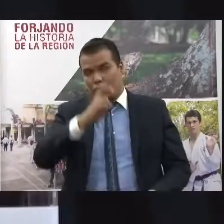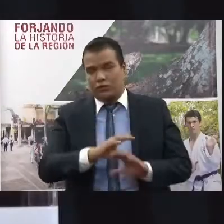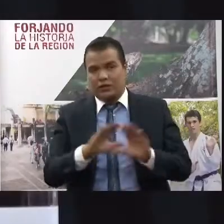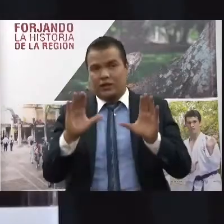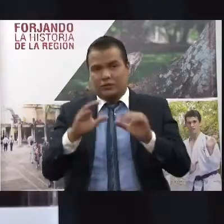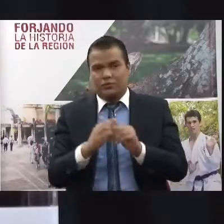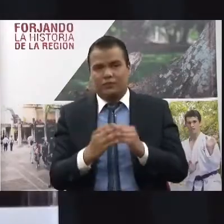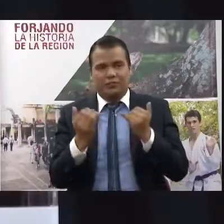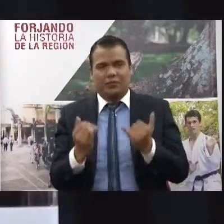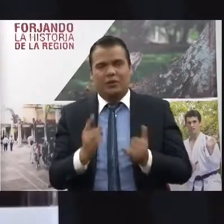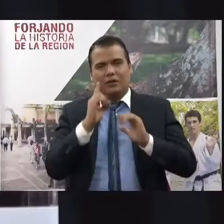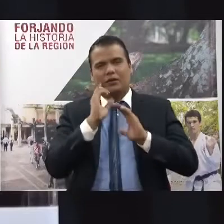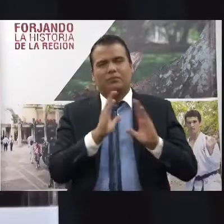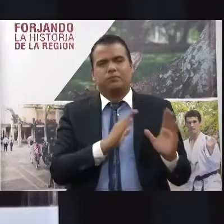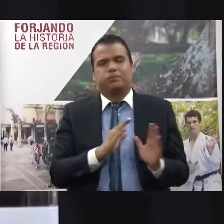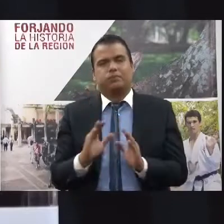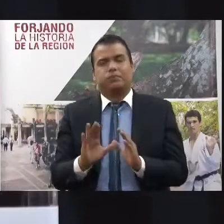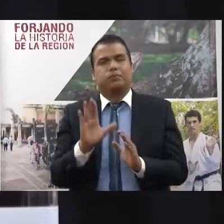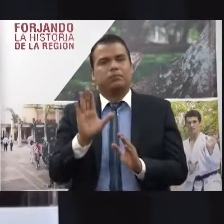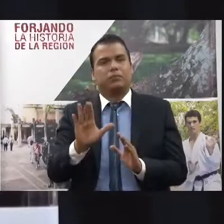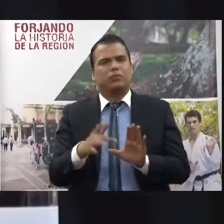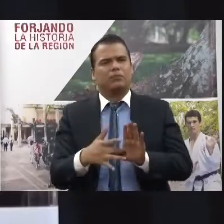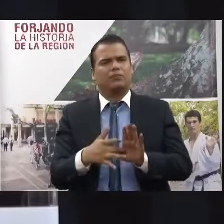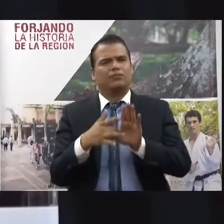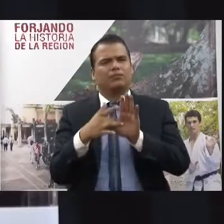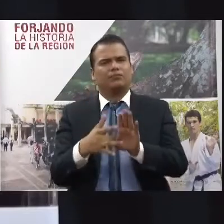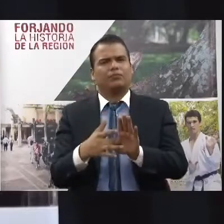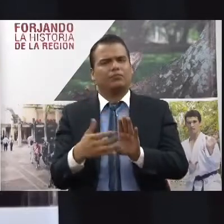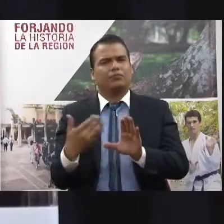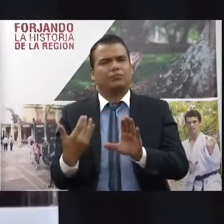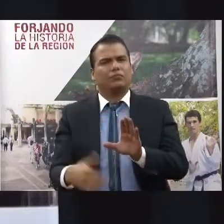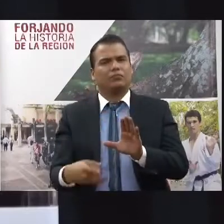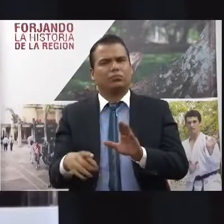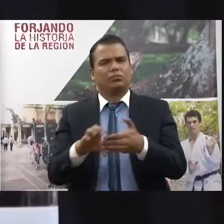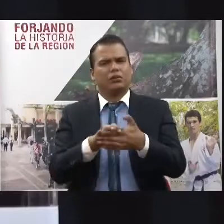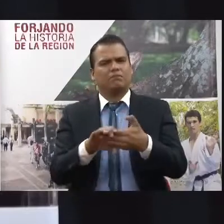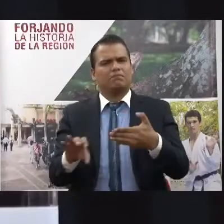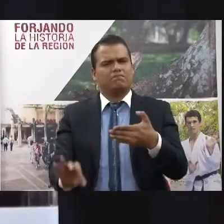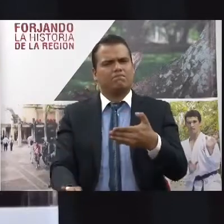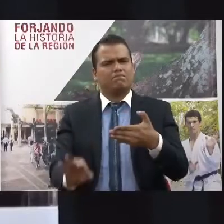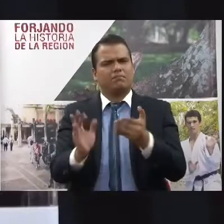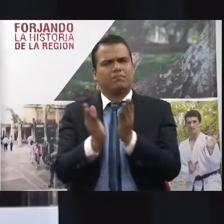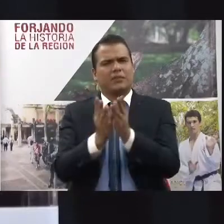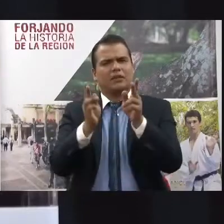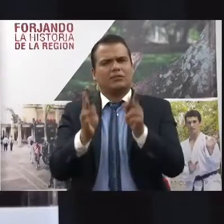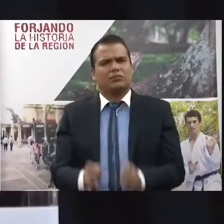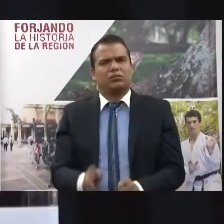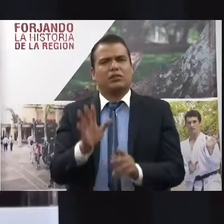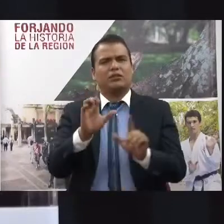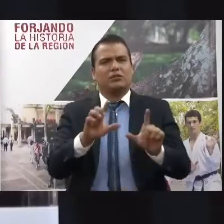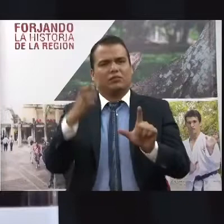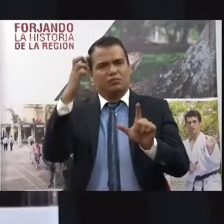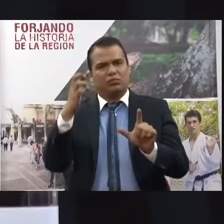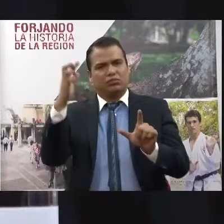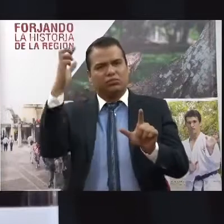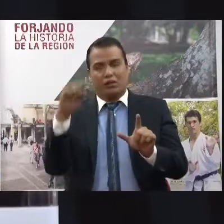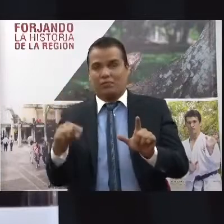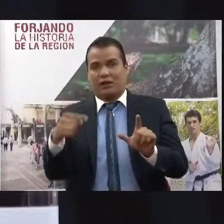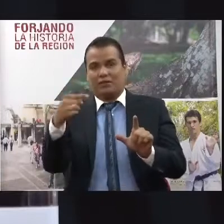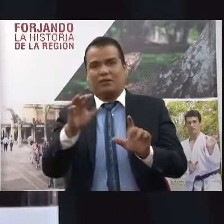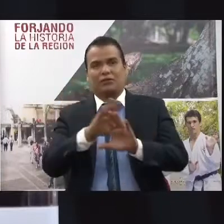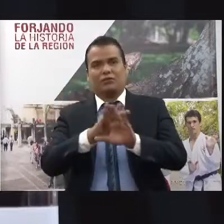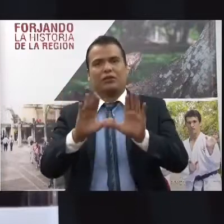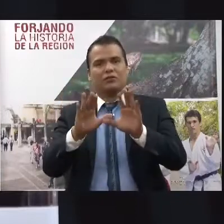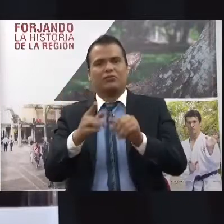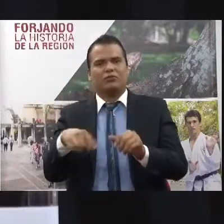Durante esta ceremonia también haremos la presentación de los mejores graduandos en el nivel de pregrado. Los mejores graduandos